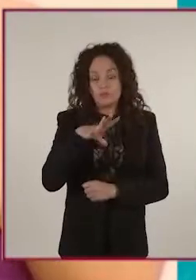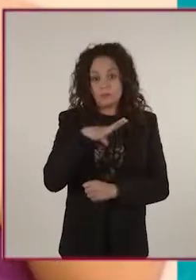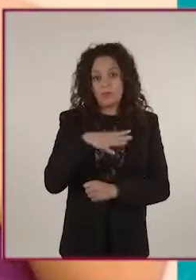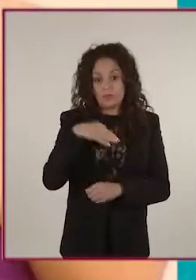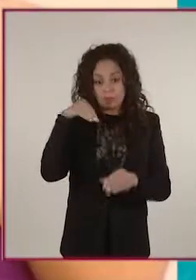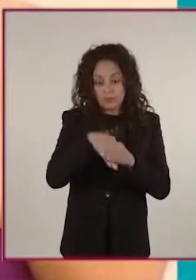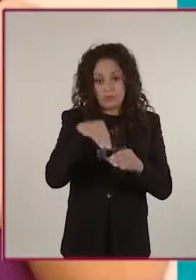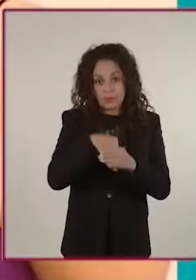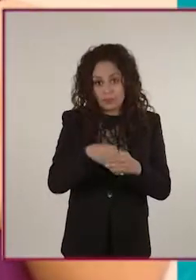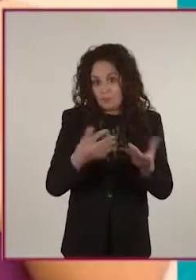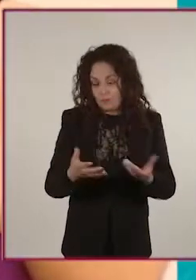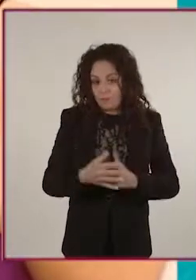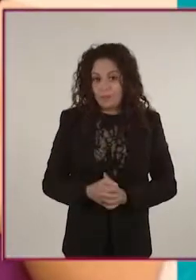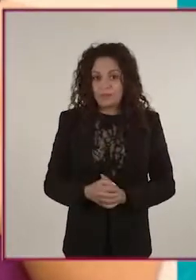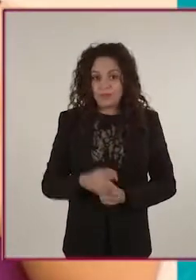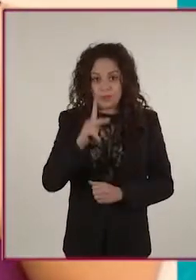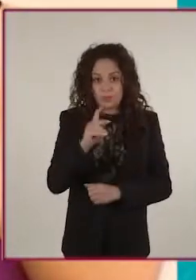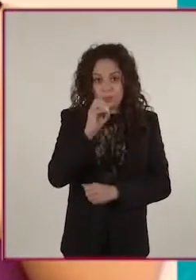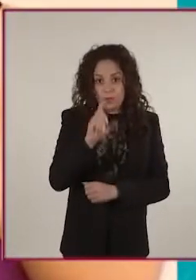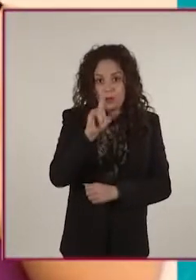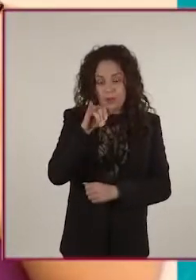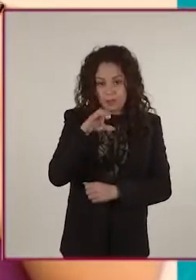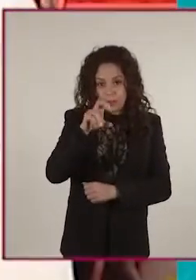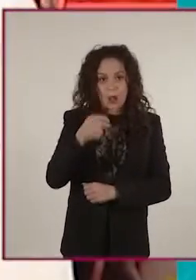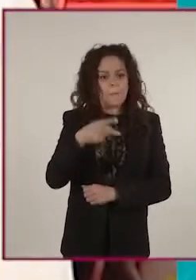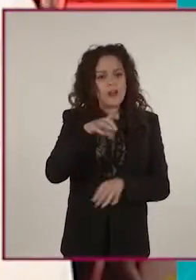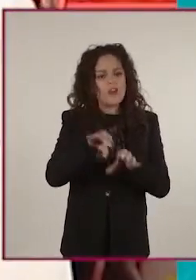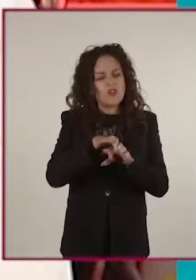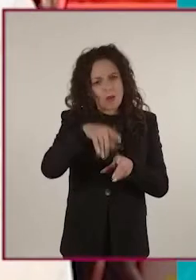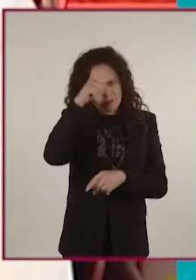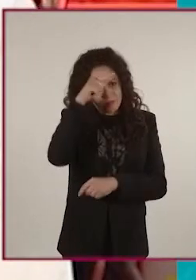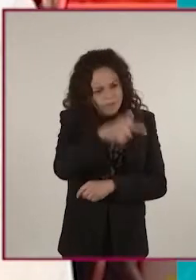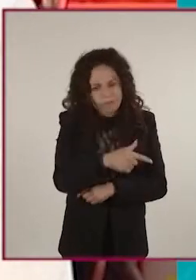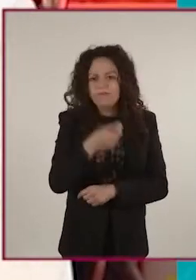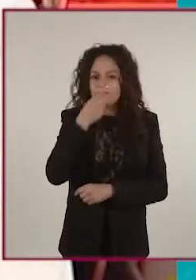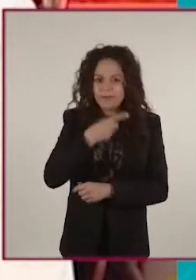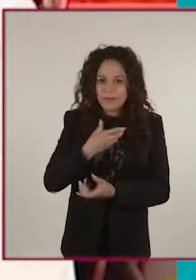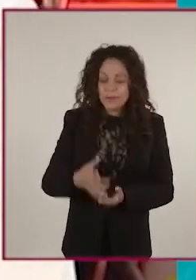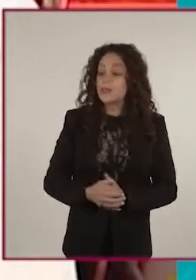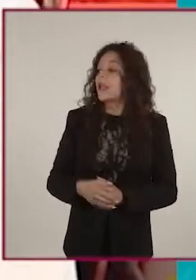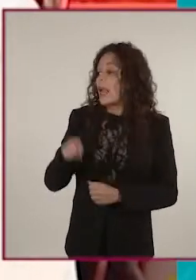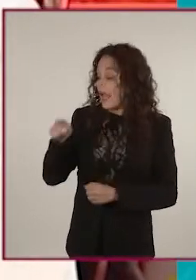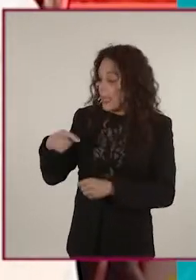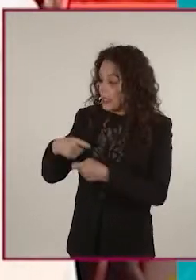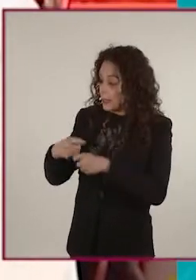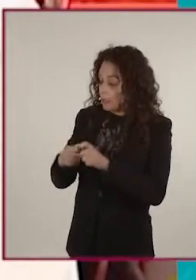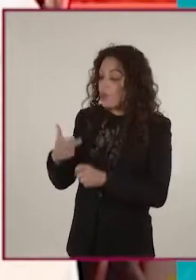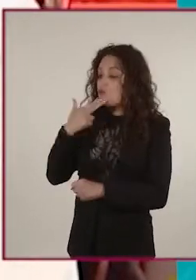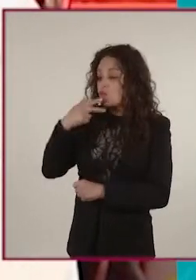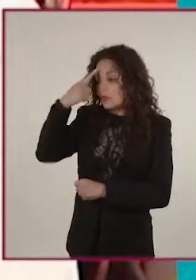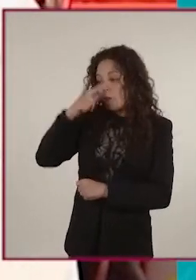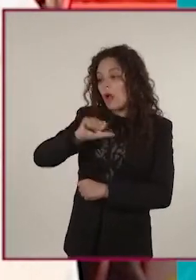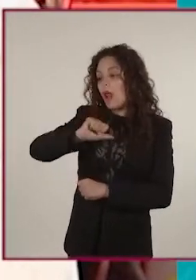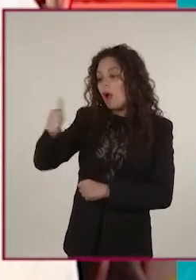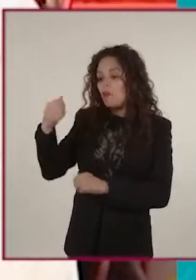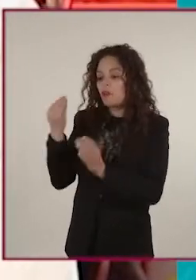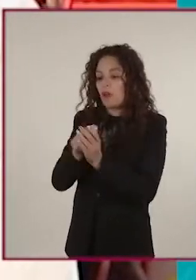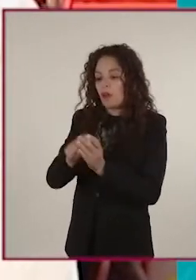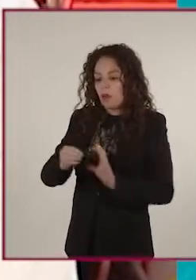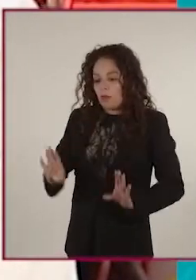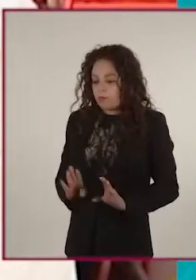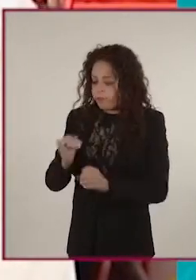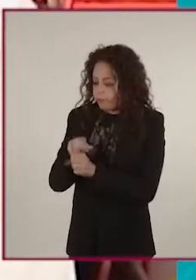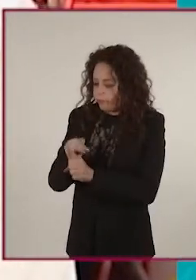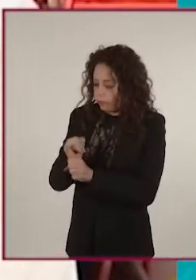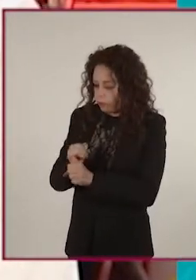sustancia. Sí. Pero ¿cómo descubren esta bacteria? La bacteria la utilizamos para otro tipo de investigaciones, y no